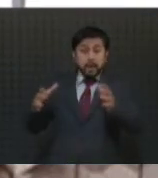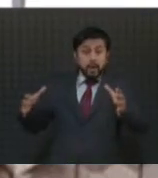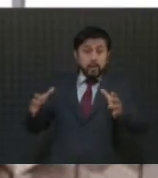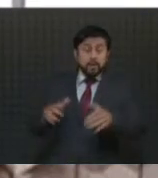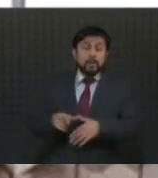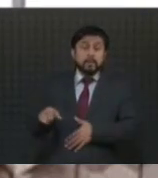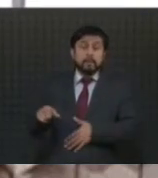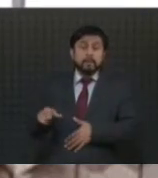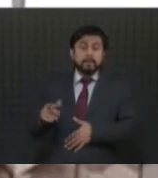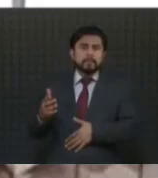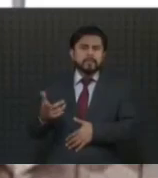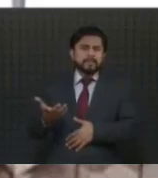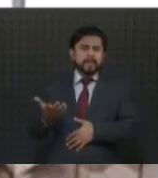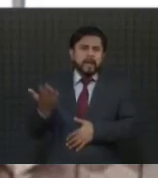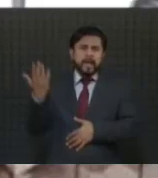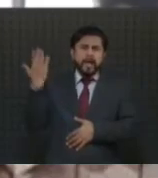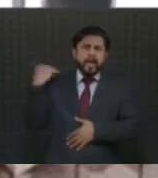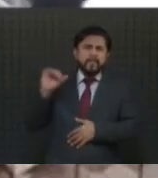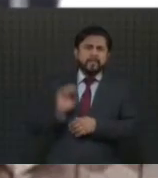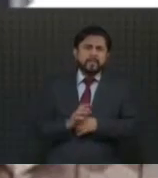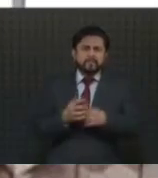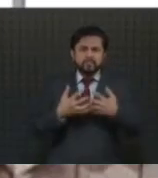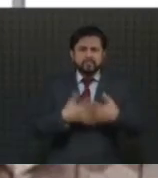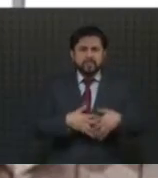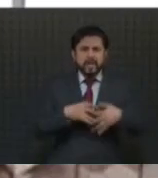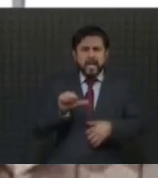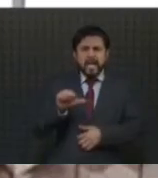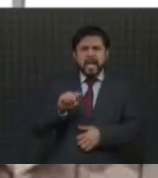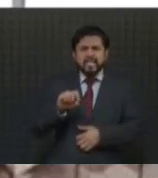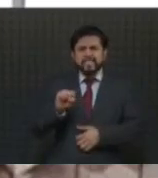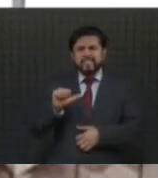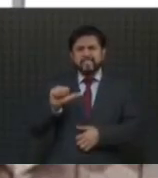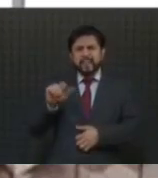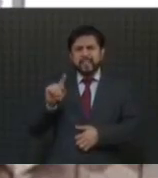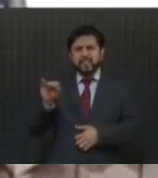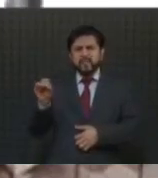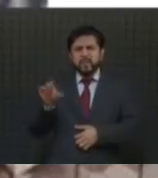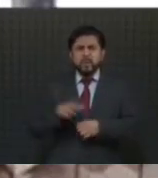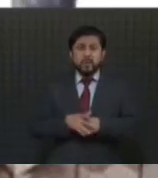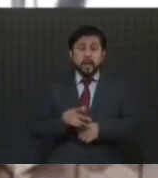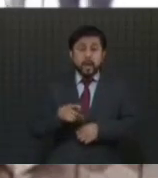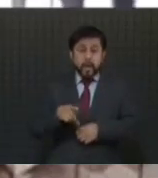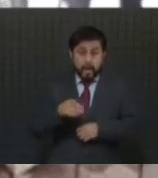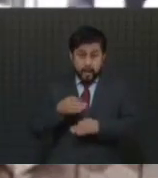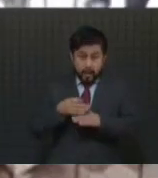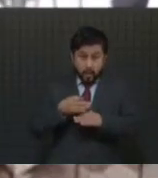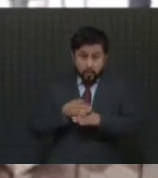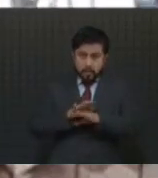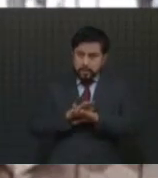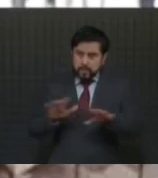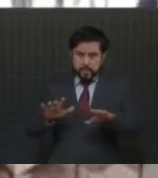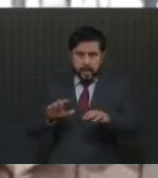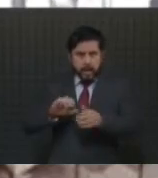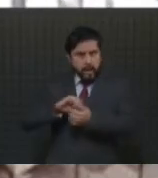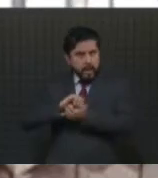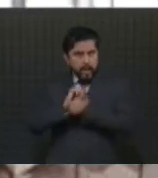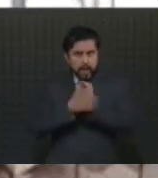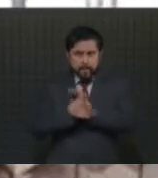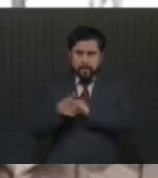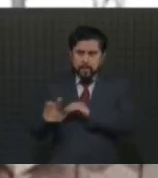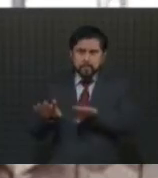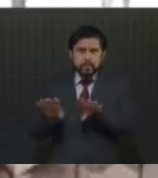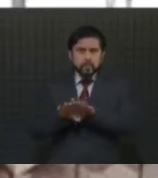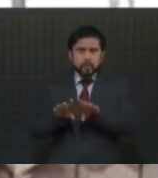perteneció a la planta de asfalto, hoy se encuentra un nuevo pulmón que contribuye a